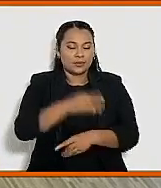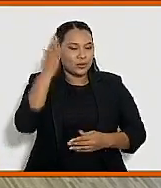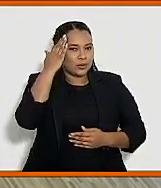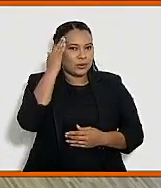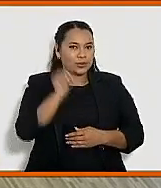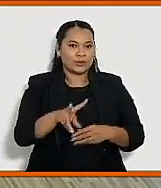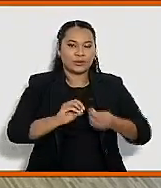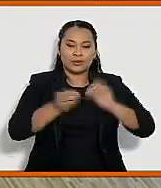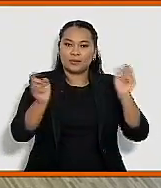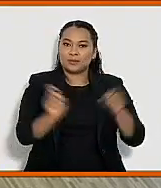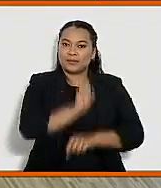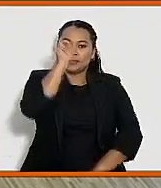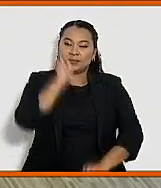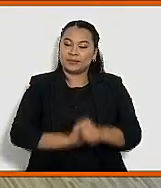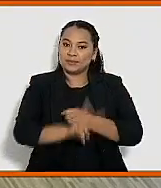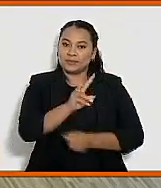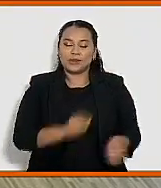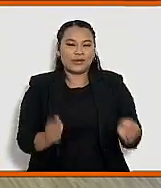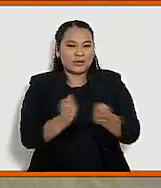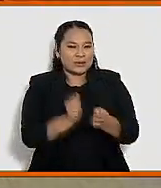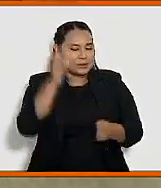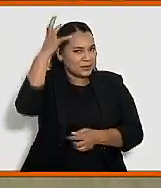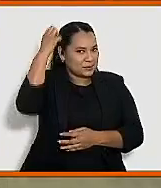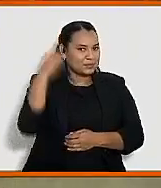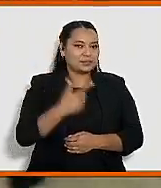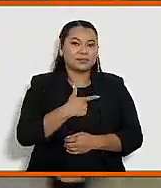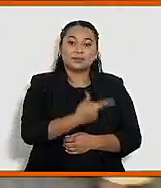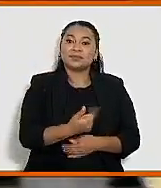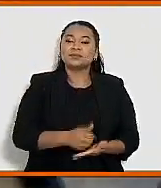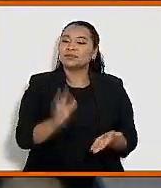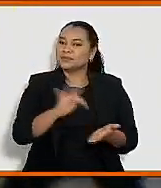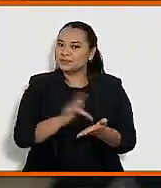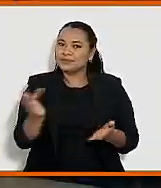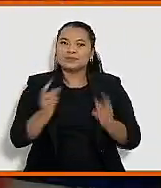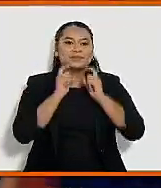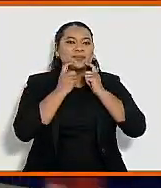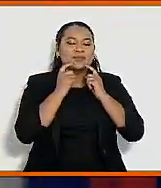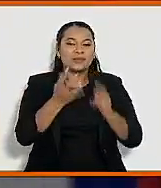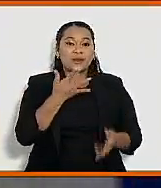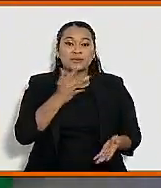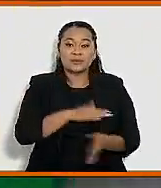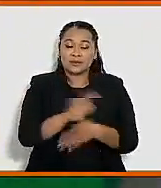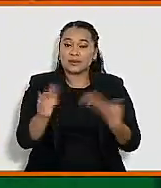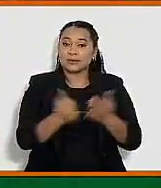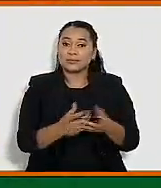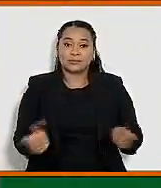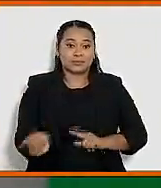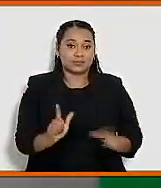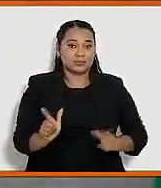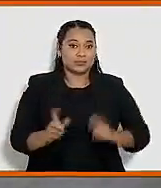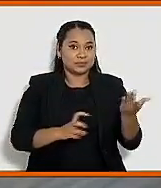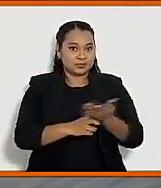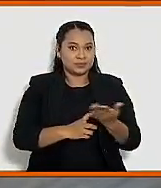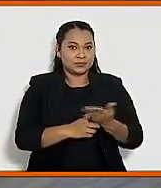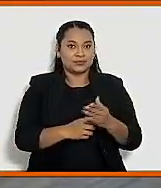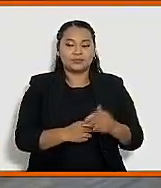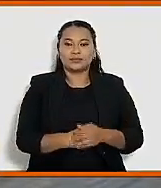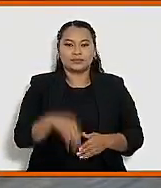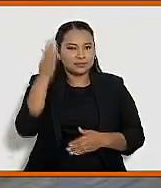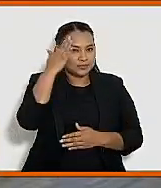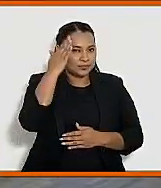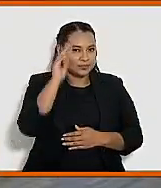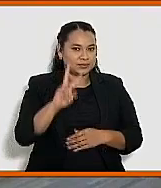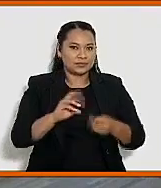premiados y Charlene te va a dar la suerte. Gracias, Tatiana. Espero que tengas su boleto en mano. Se vienen esos dos números favorecidos en esta hermosa